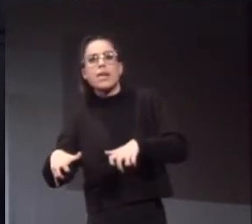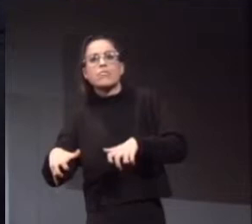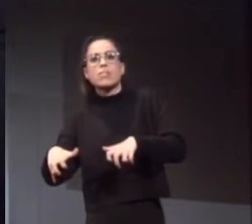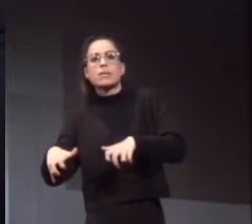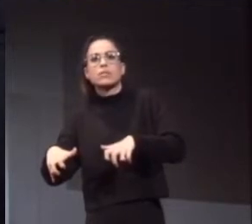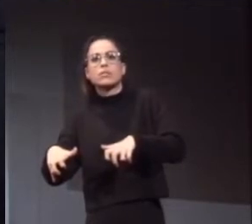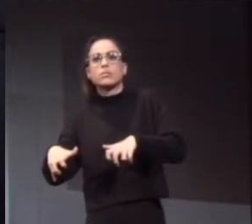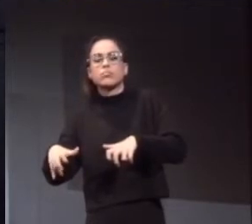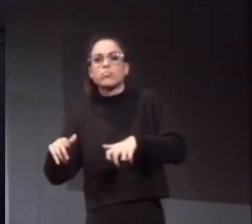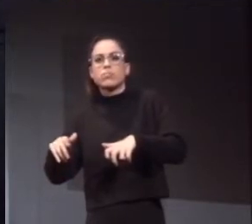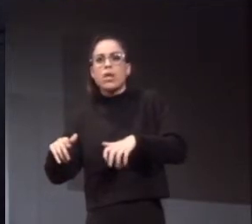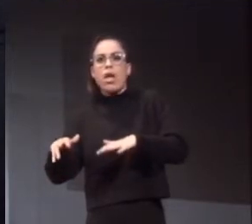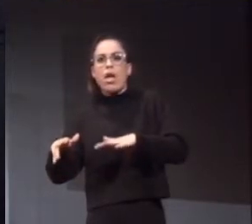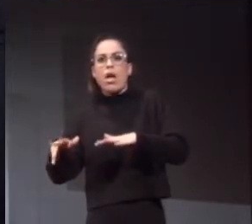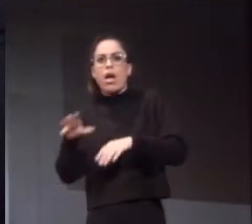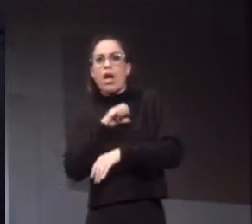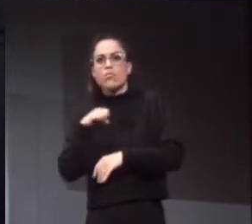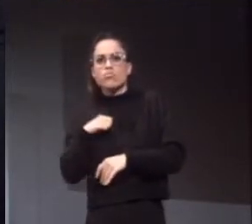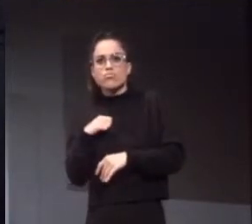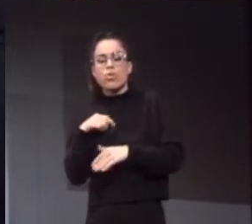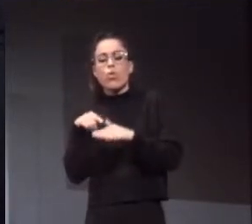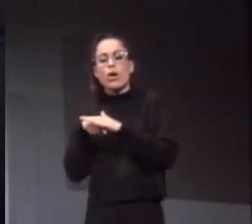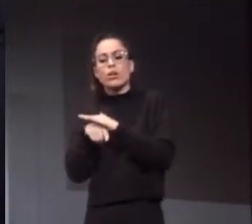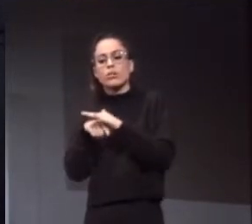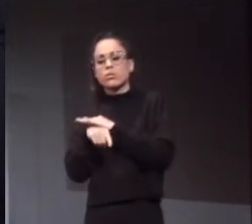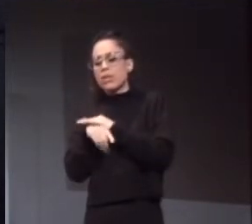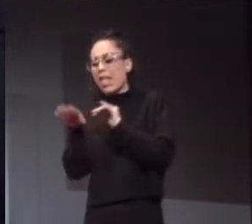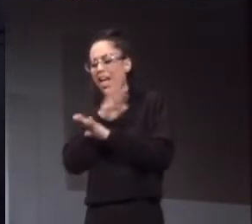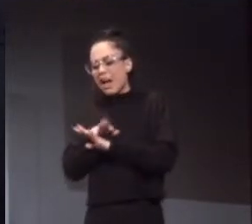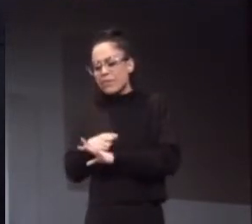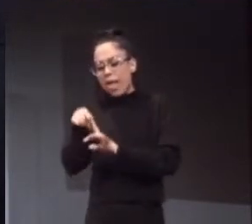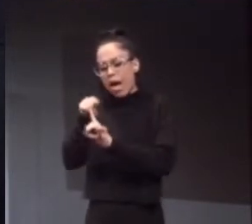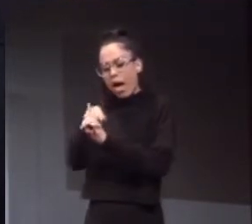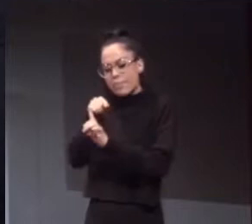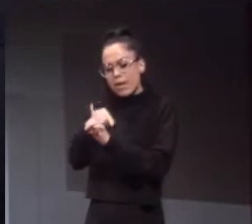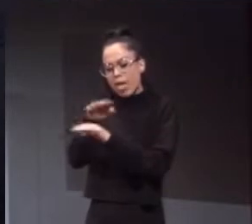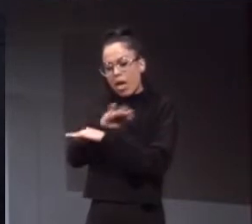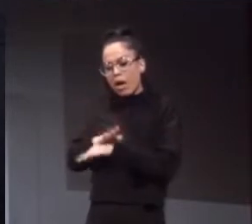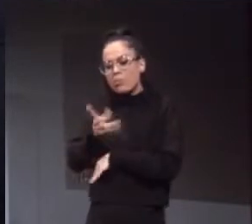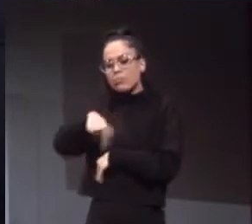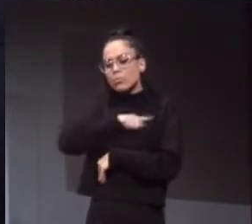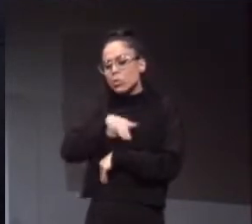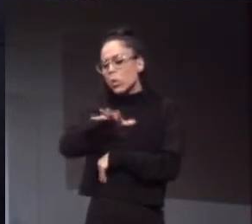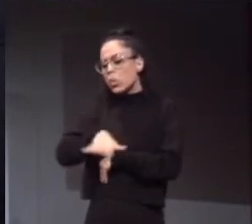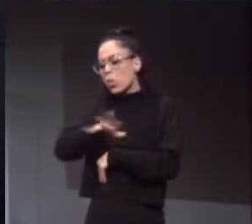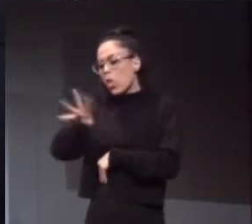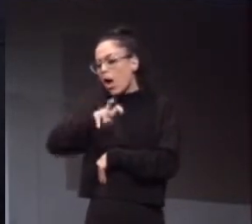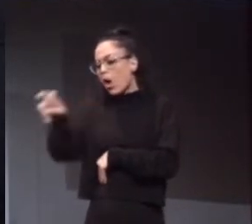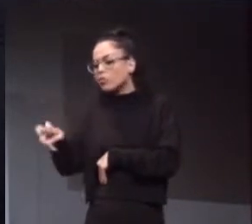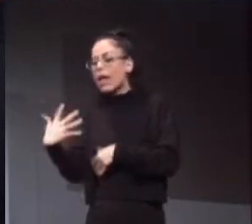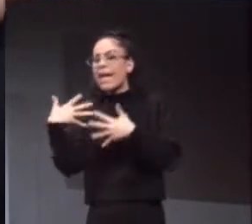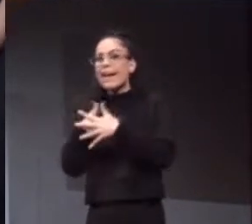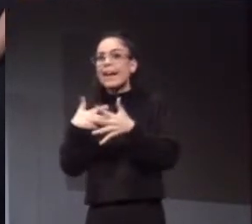forma autogestionada en el momento que se amenaza también se despierta cómo interactúan nuestras relaciones de estas redes que construimos desde diferentes